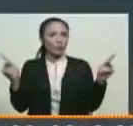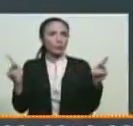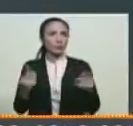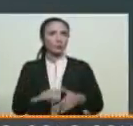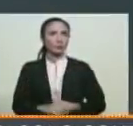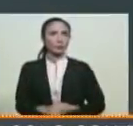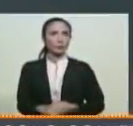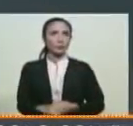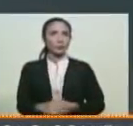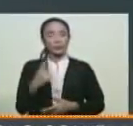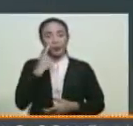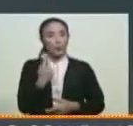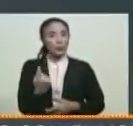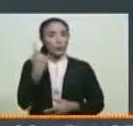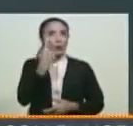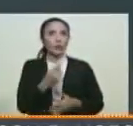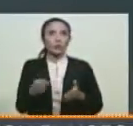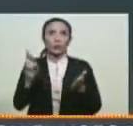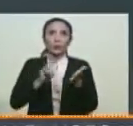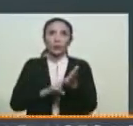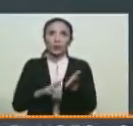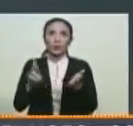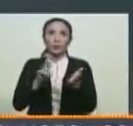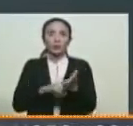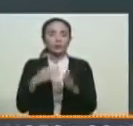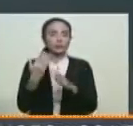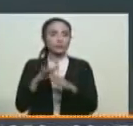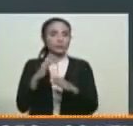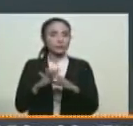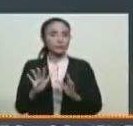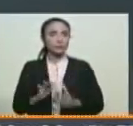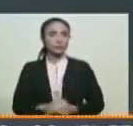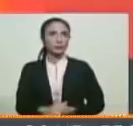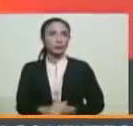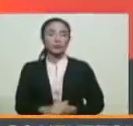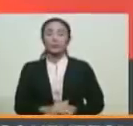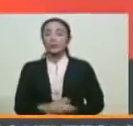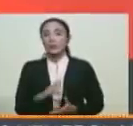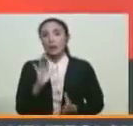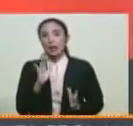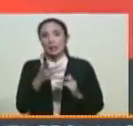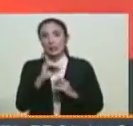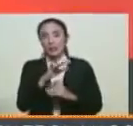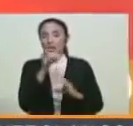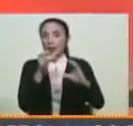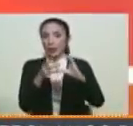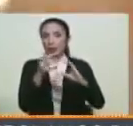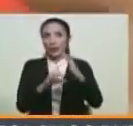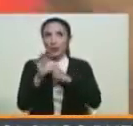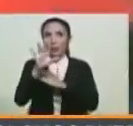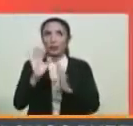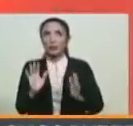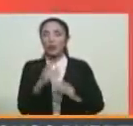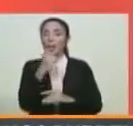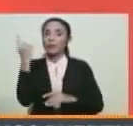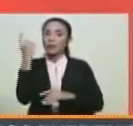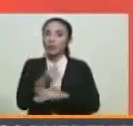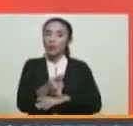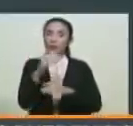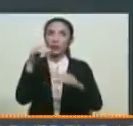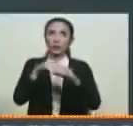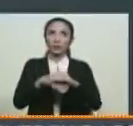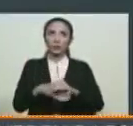Es lo primero, eso vamos a repetirlo. Todo el que tenga el carnet de la patria tiene que sentir la obligación de ir a